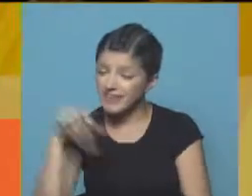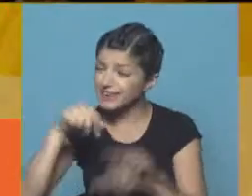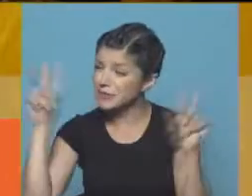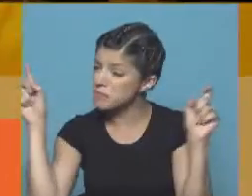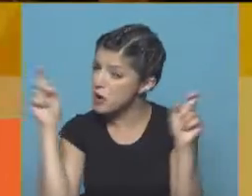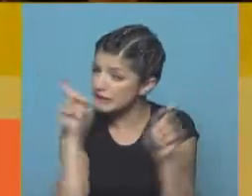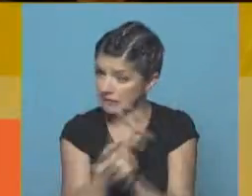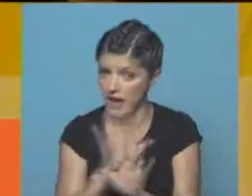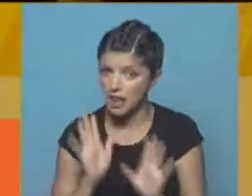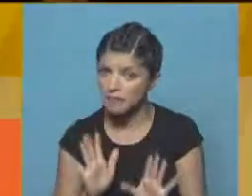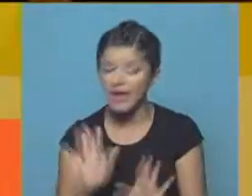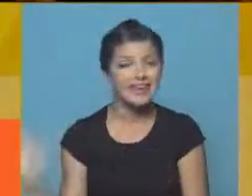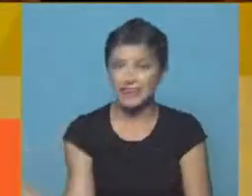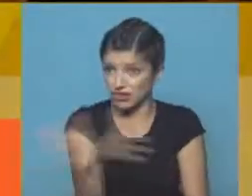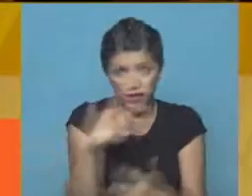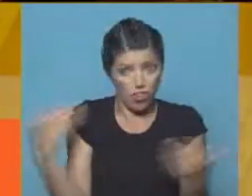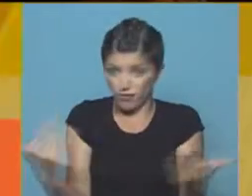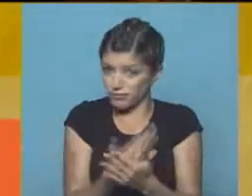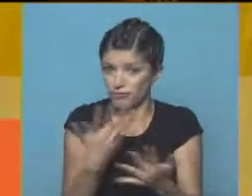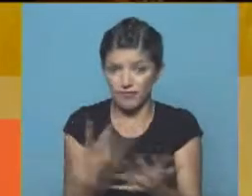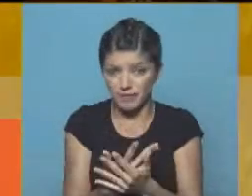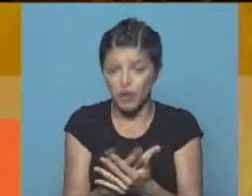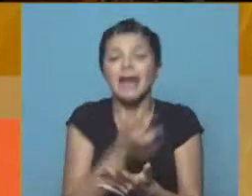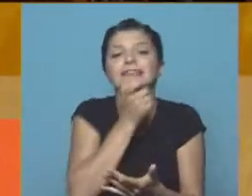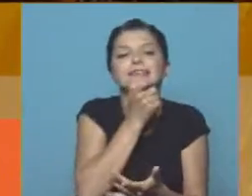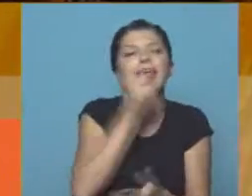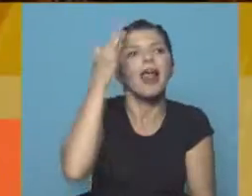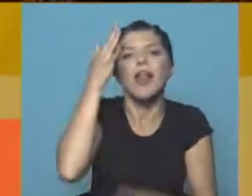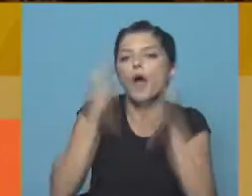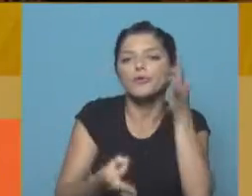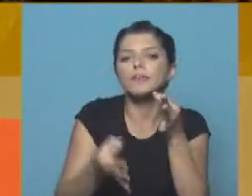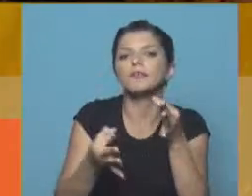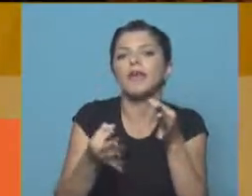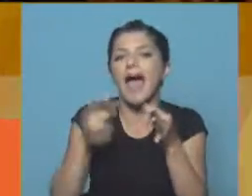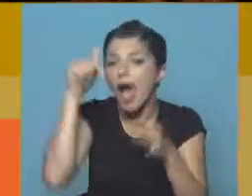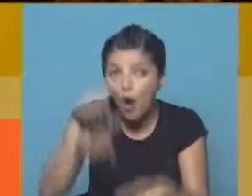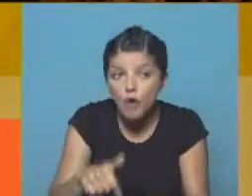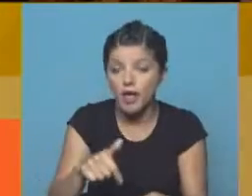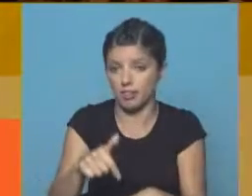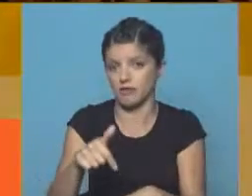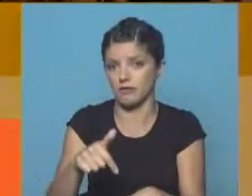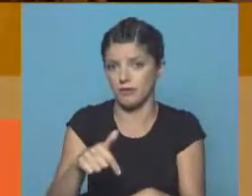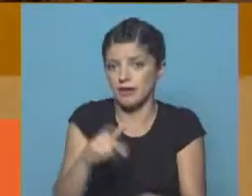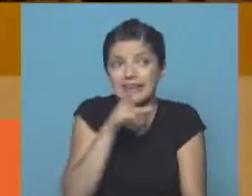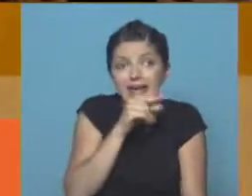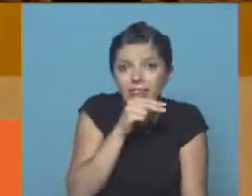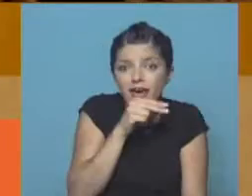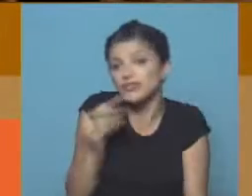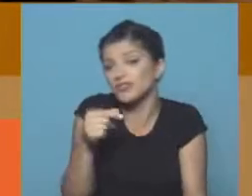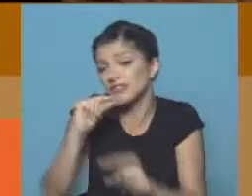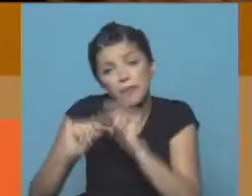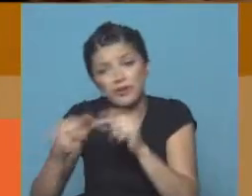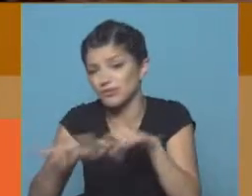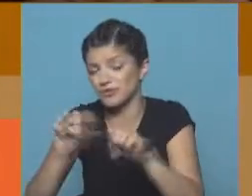y que es un problema que nos afecta a todos y que si la justicia no envía señales claras en este momento que todavía estamos a tiempo, la situación va a ser cada vez